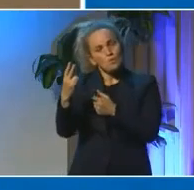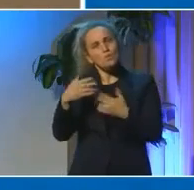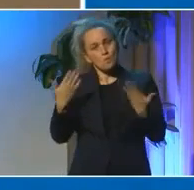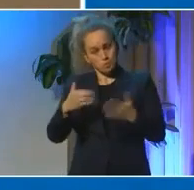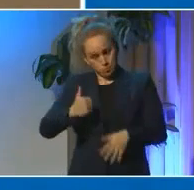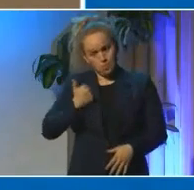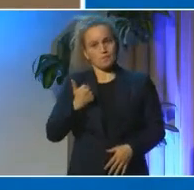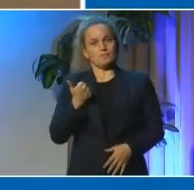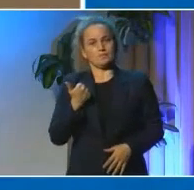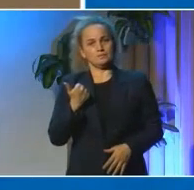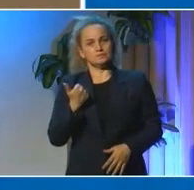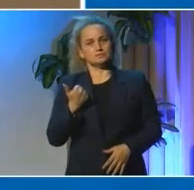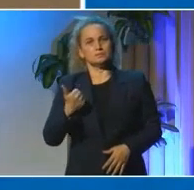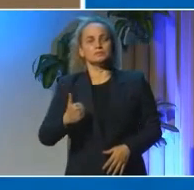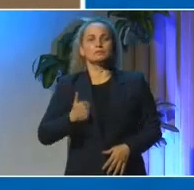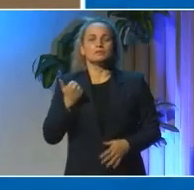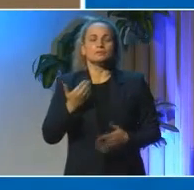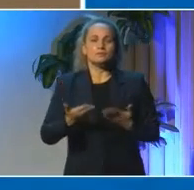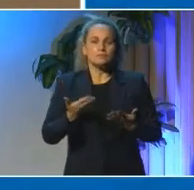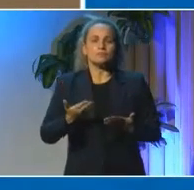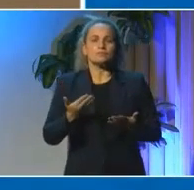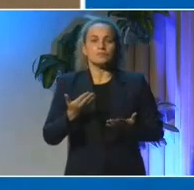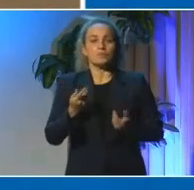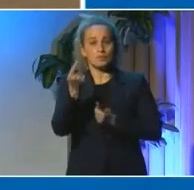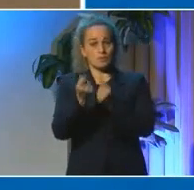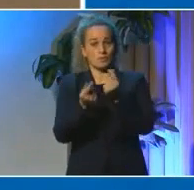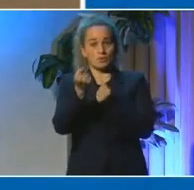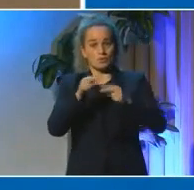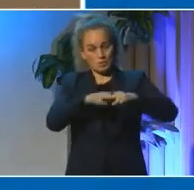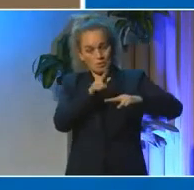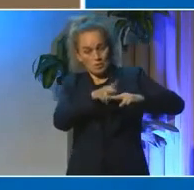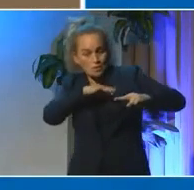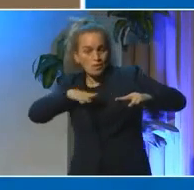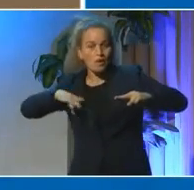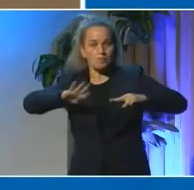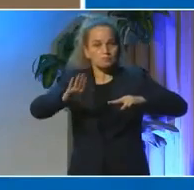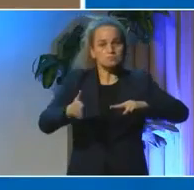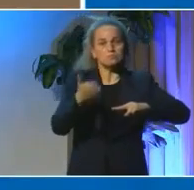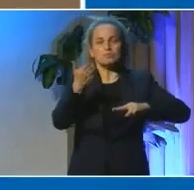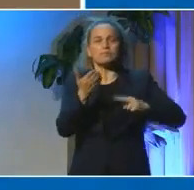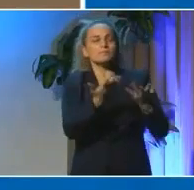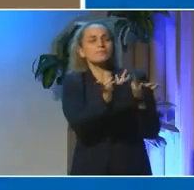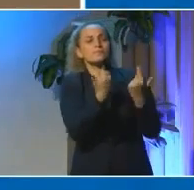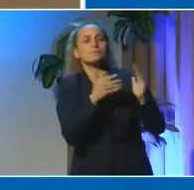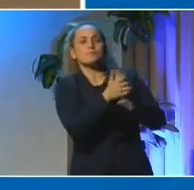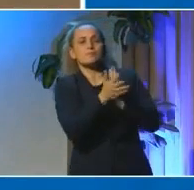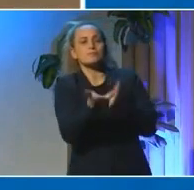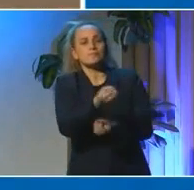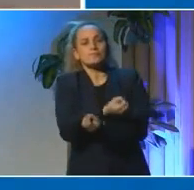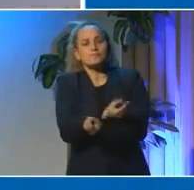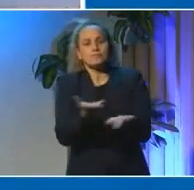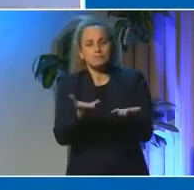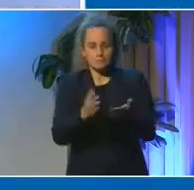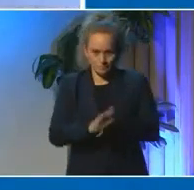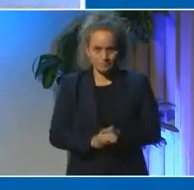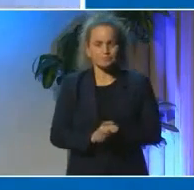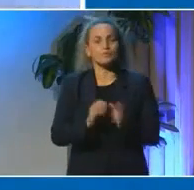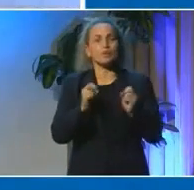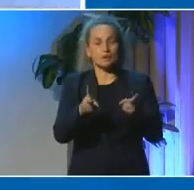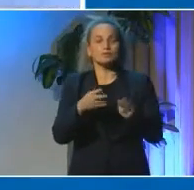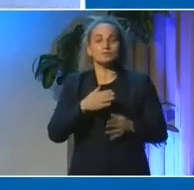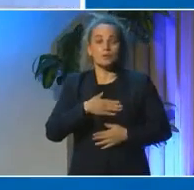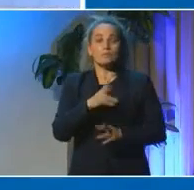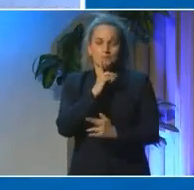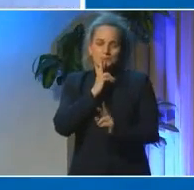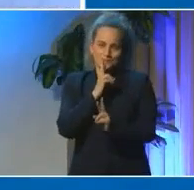aprovechar e sosteniblemente la naturaleza qué qué qué compartirías bueno yo les diría